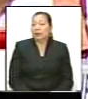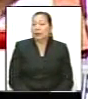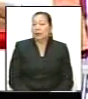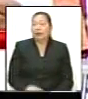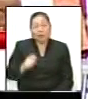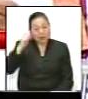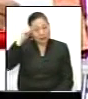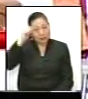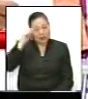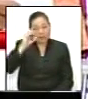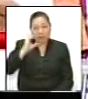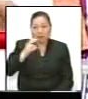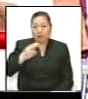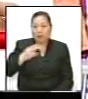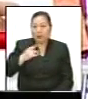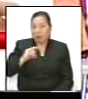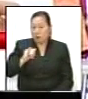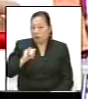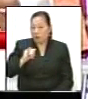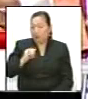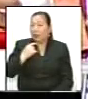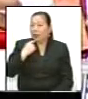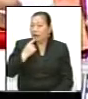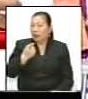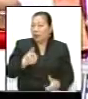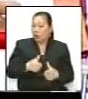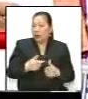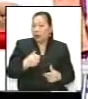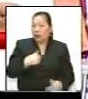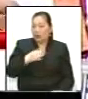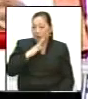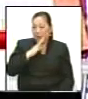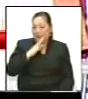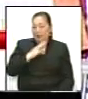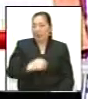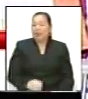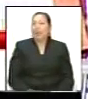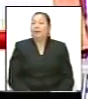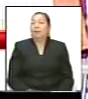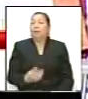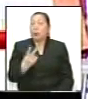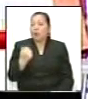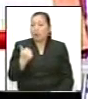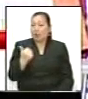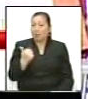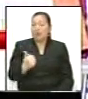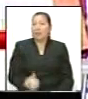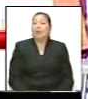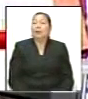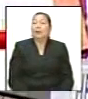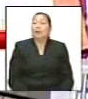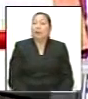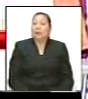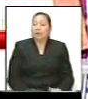El ingeniero Chuy conoce perfectamente a qué lugar me estoy refiriendo. El 2 de abril se llevó a cabo en el auditorio del gobierno regional